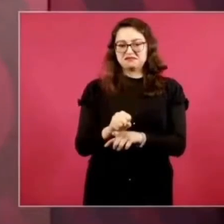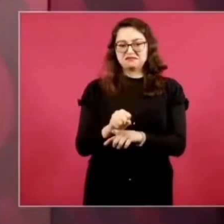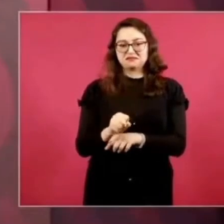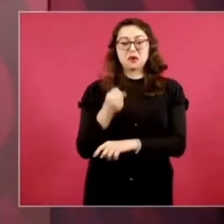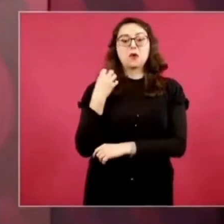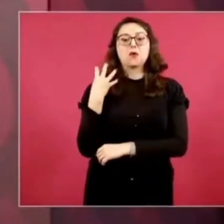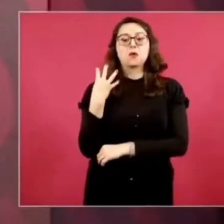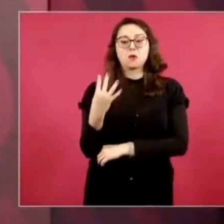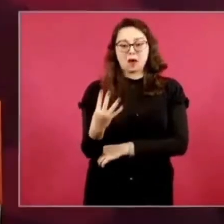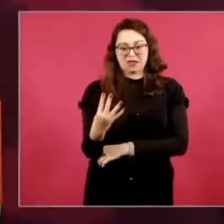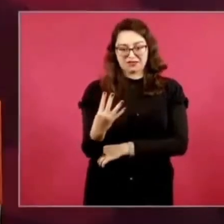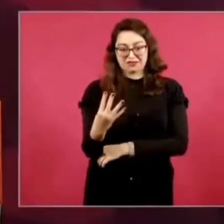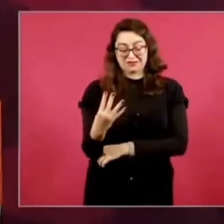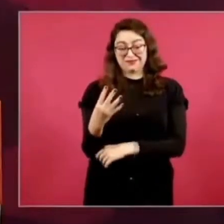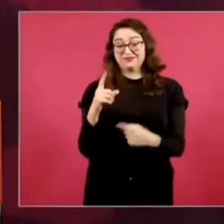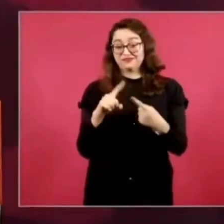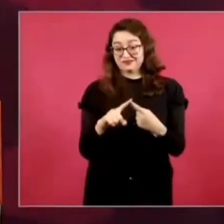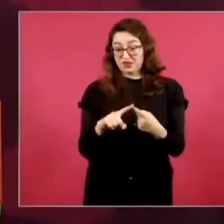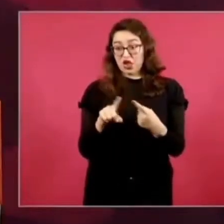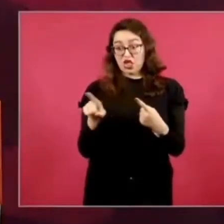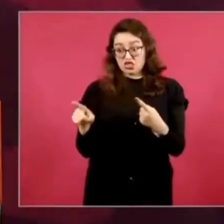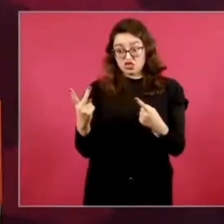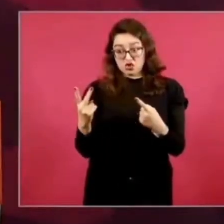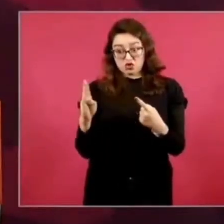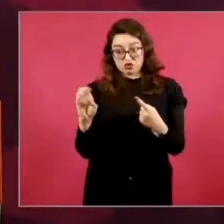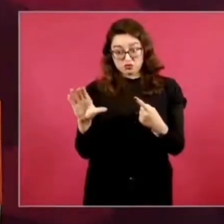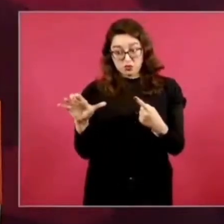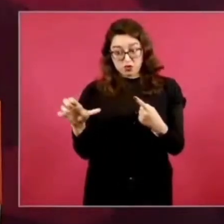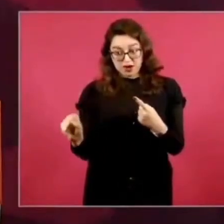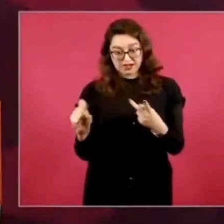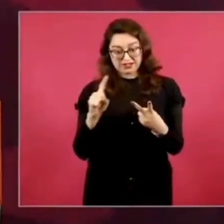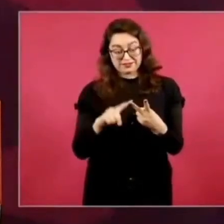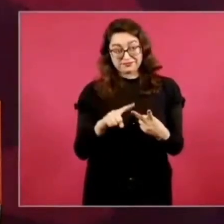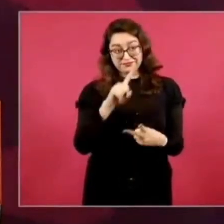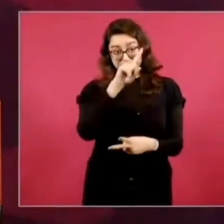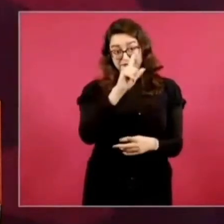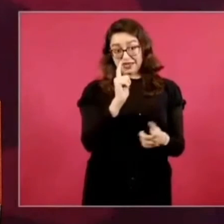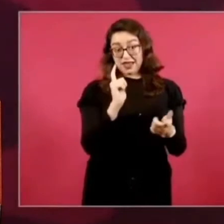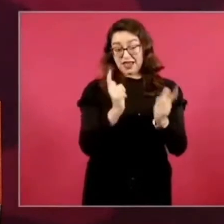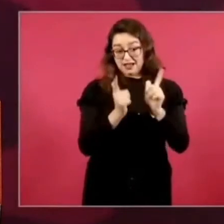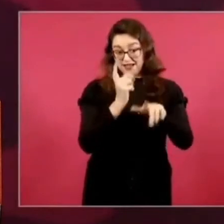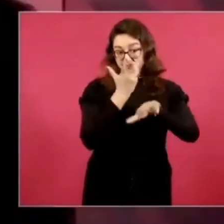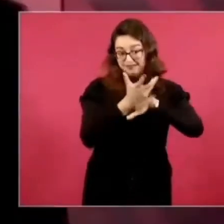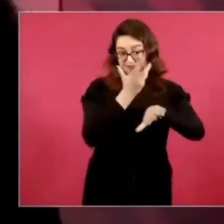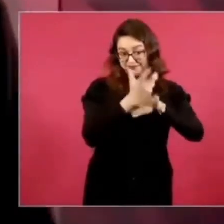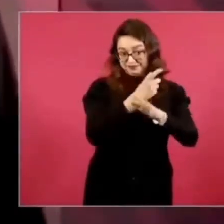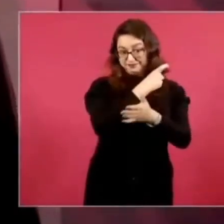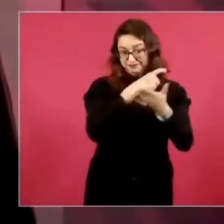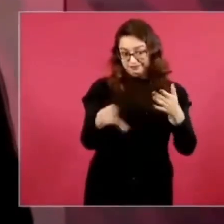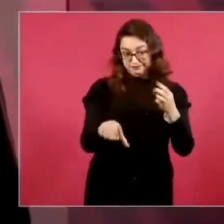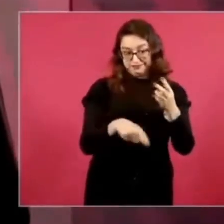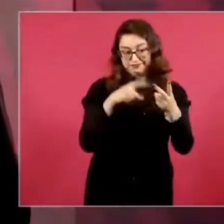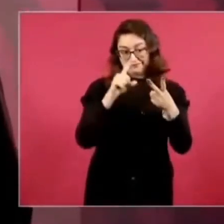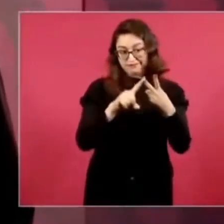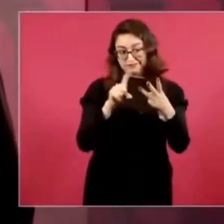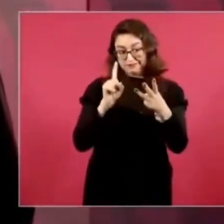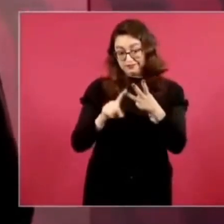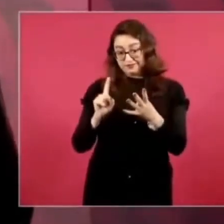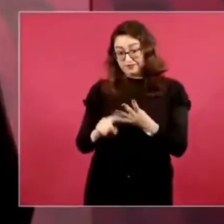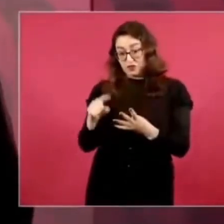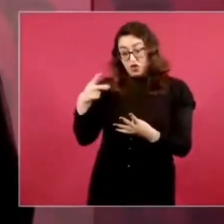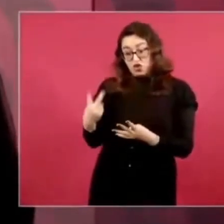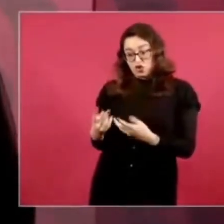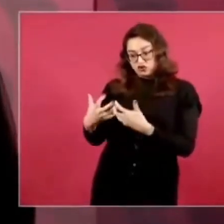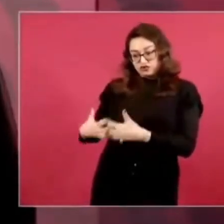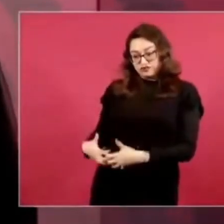Porque es Dos Bocas, Deer Park, que la compramos, y las 2 coquizadoras, que son como 2